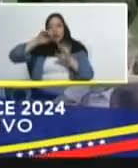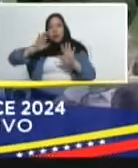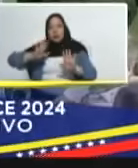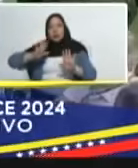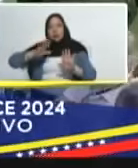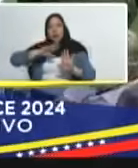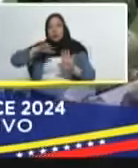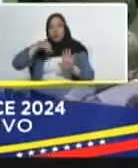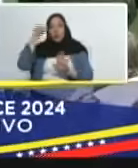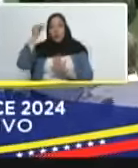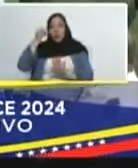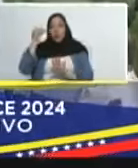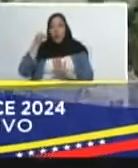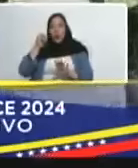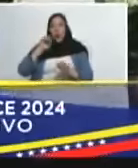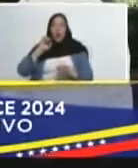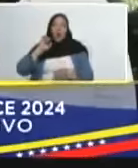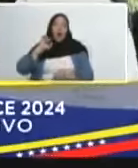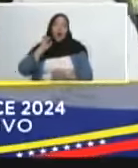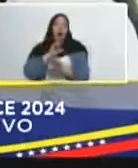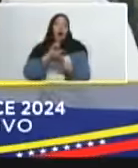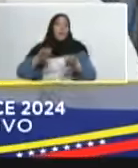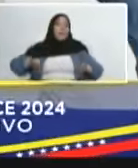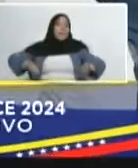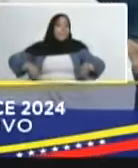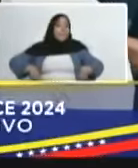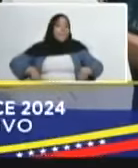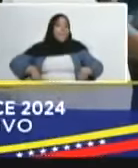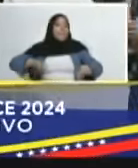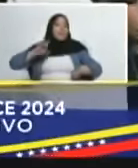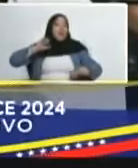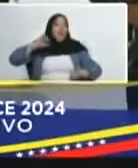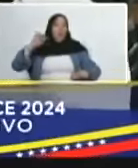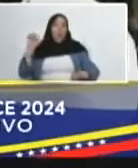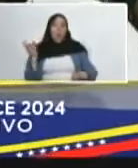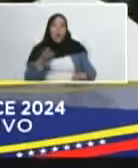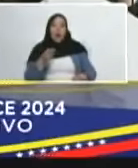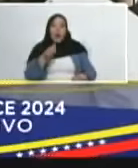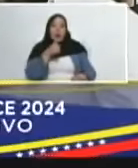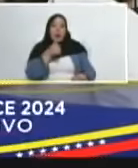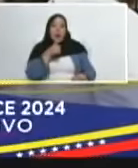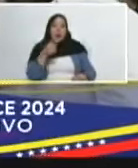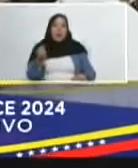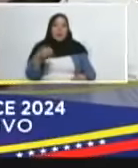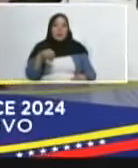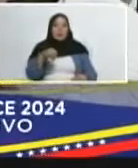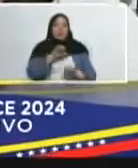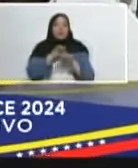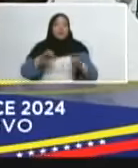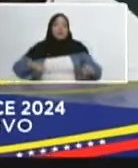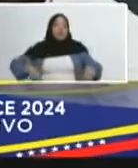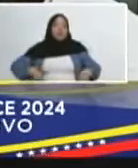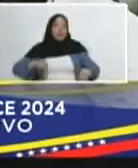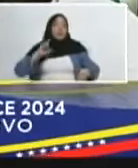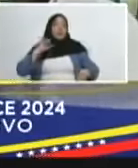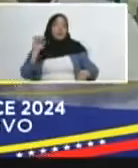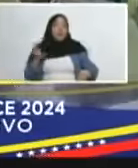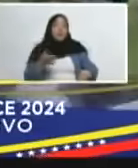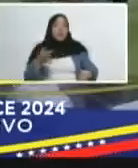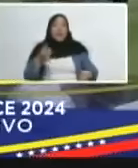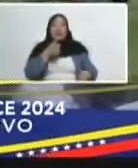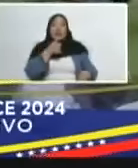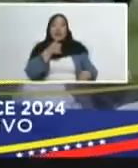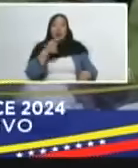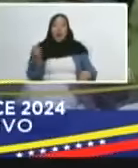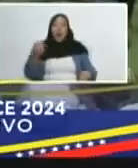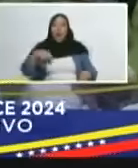a Portuguesa y a Guárico. Bueno, vamos a emularlo. ¿Quién va a poder más, Portuguesa, Guárico, el Llano o el Oriente? Lo vamos a